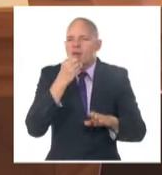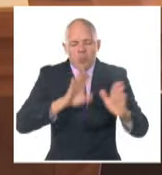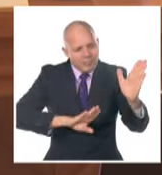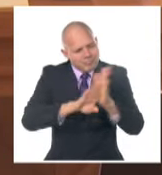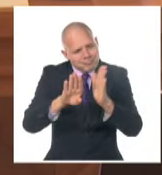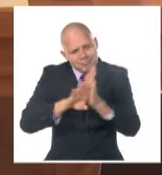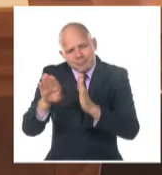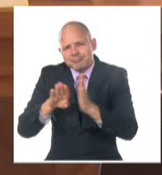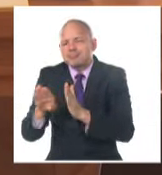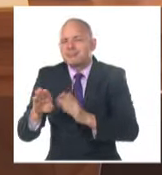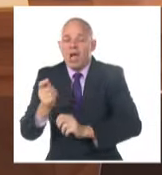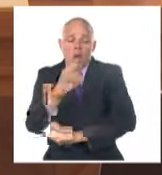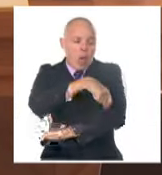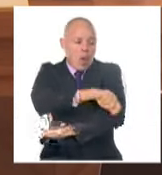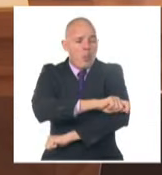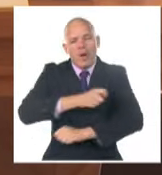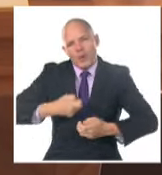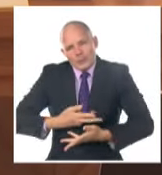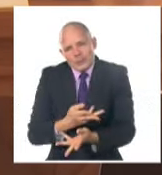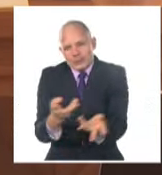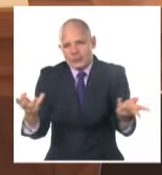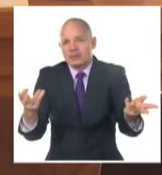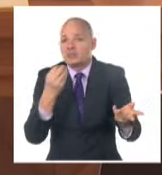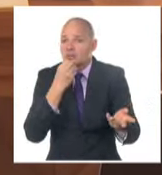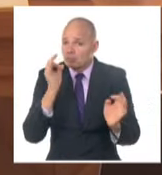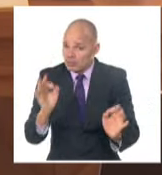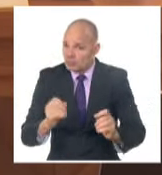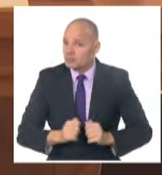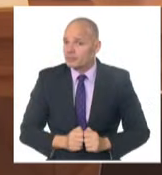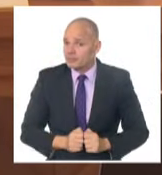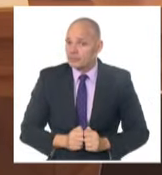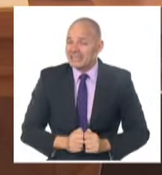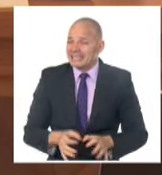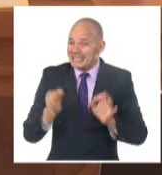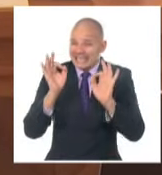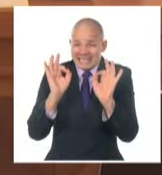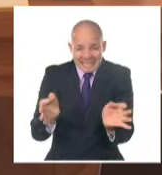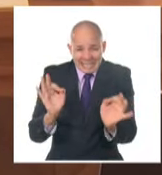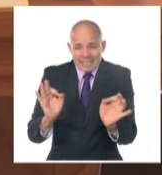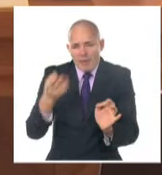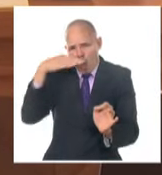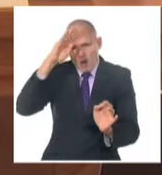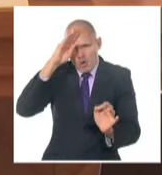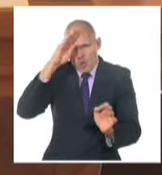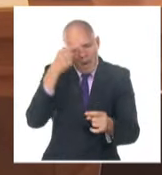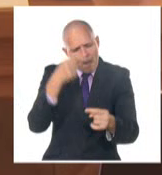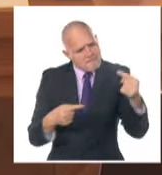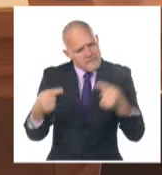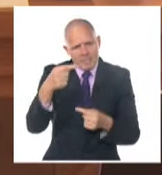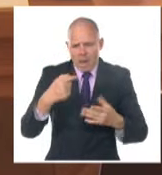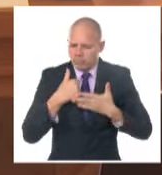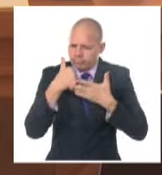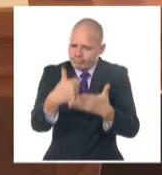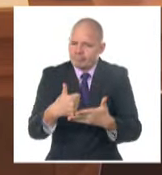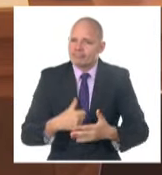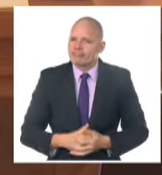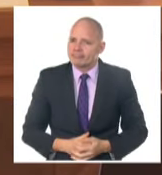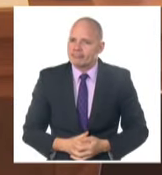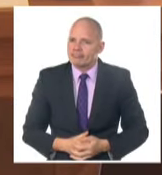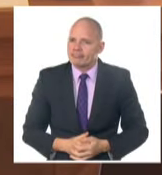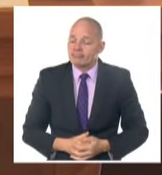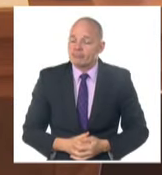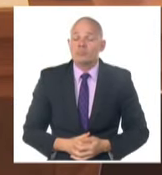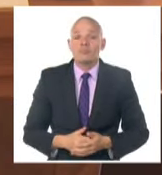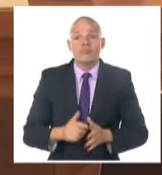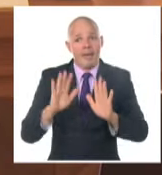para nuestros pueblos. En la primera línea siempre estará Cuba. No debemos olvidar